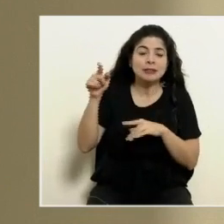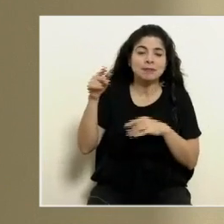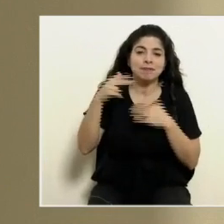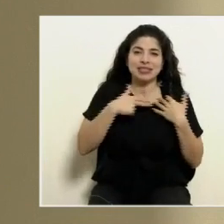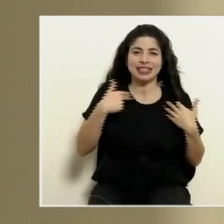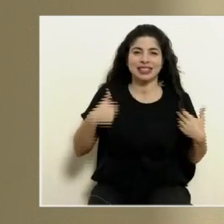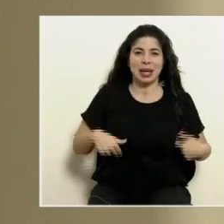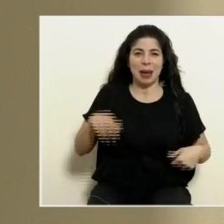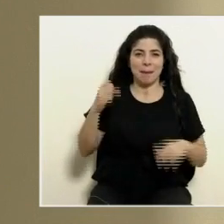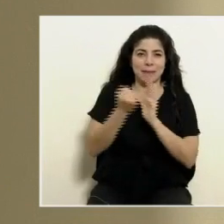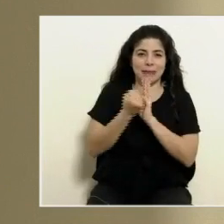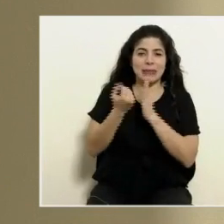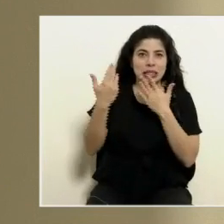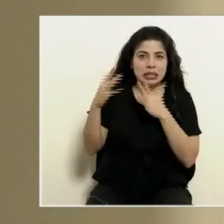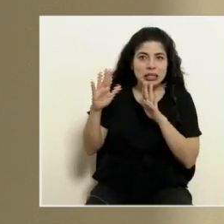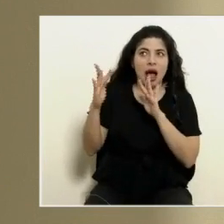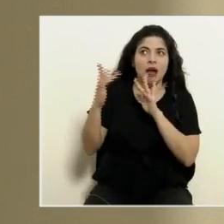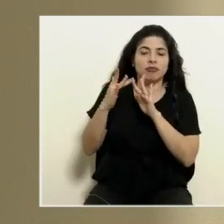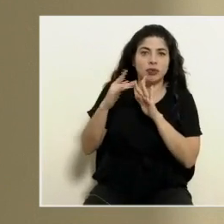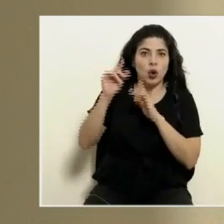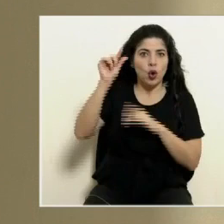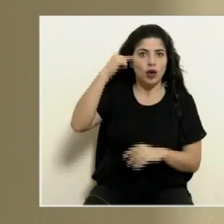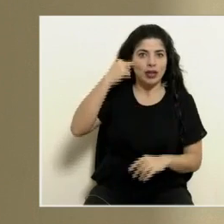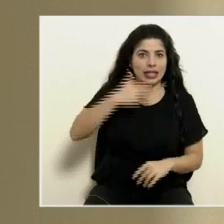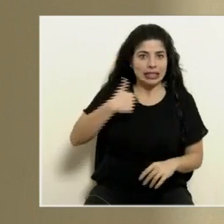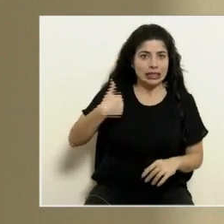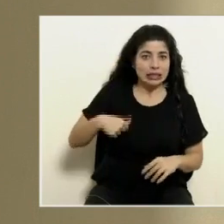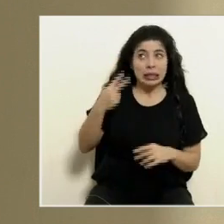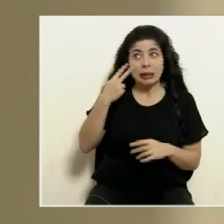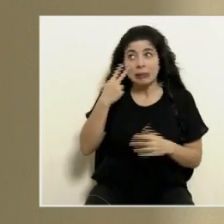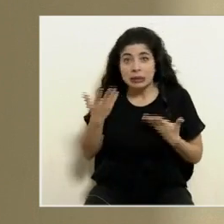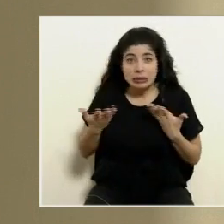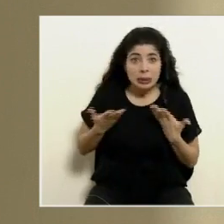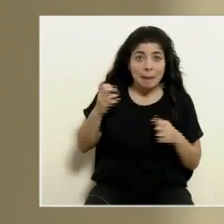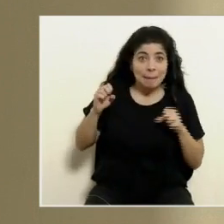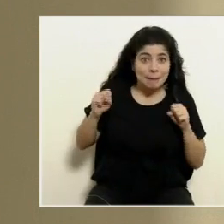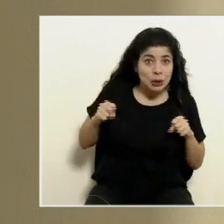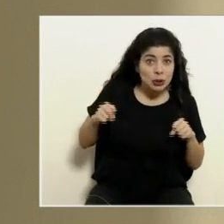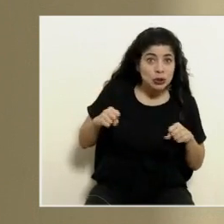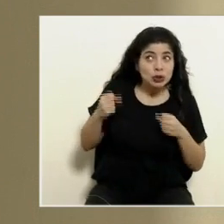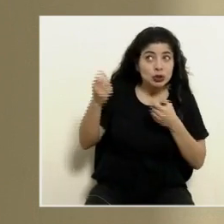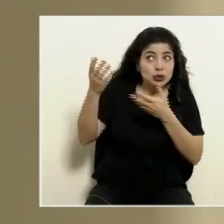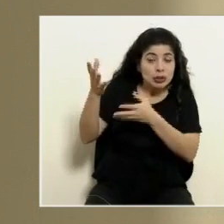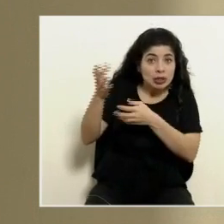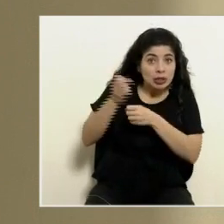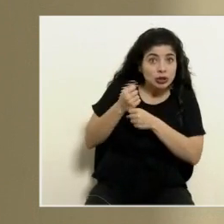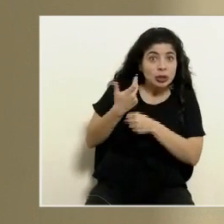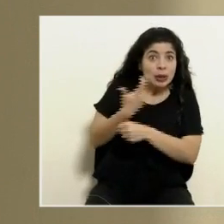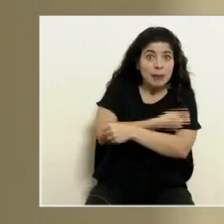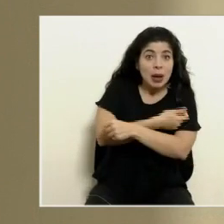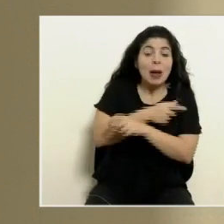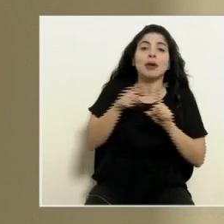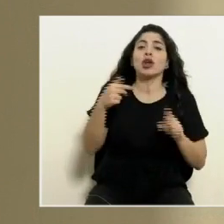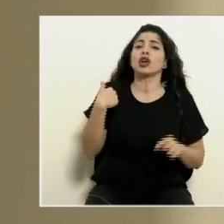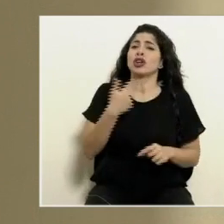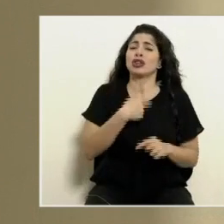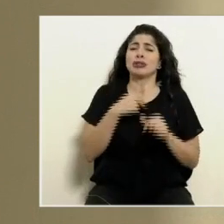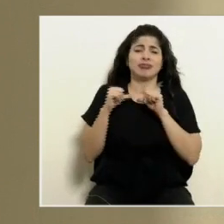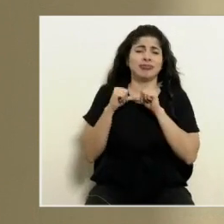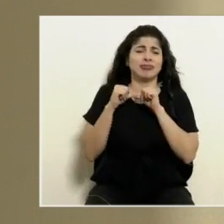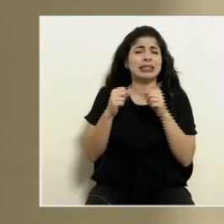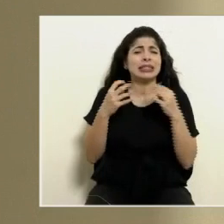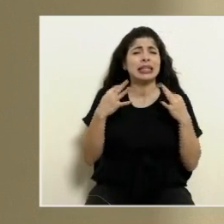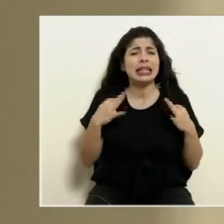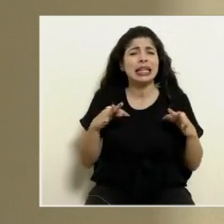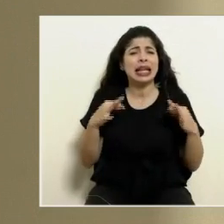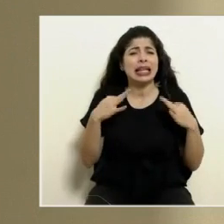está la cercanía con el gobierno de China para ver qué posibilidades reales hay de obtenerla, pero nosotros en todo momento hemos estado tratando